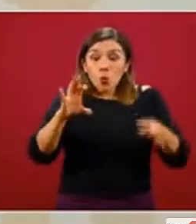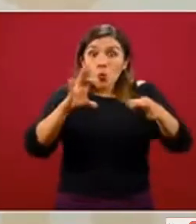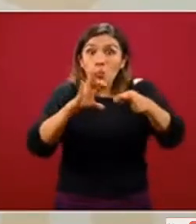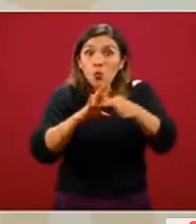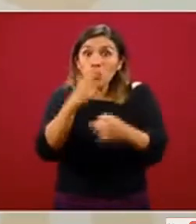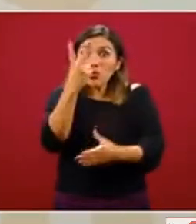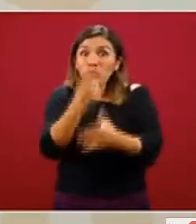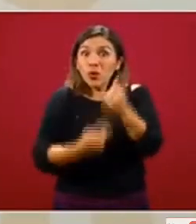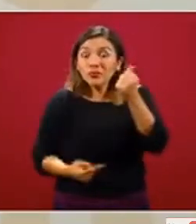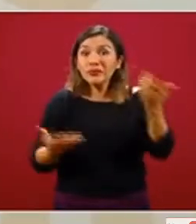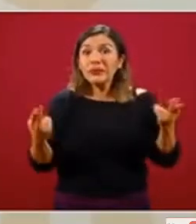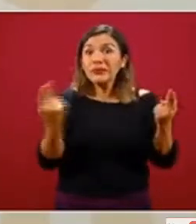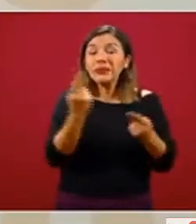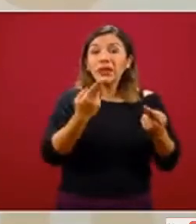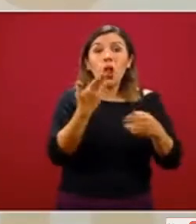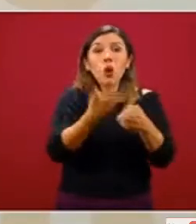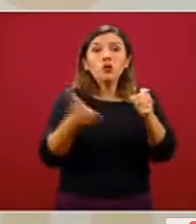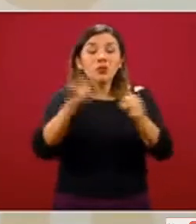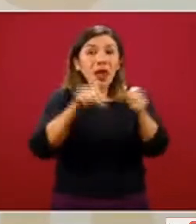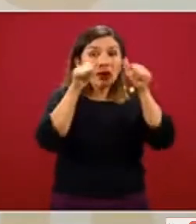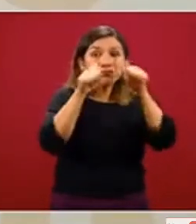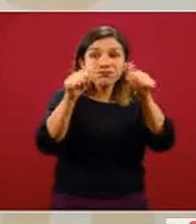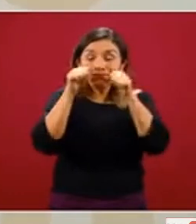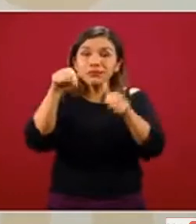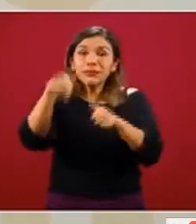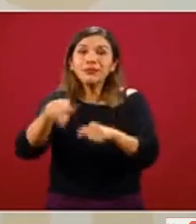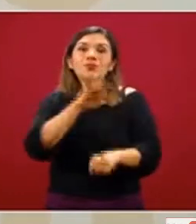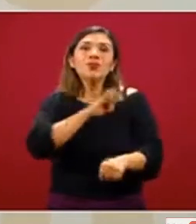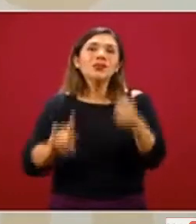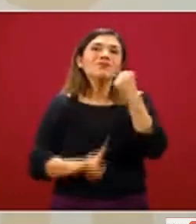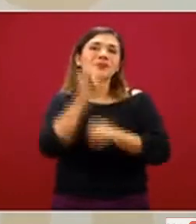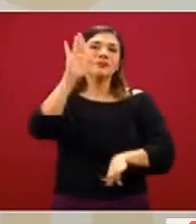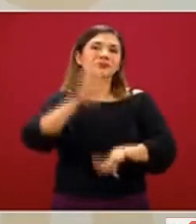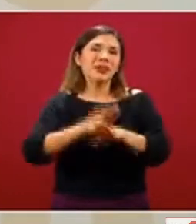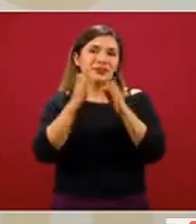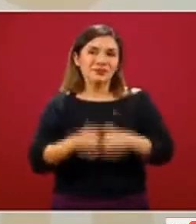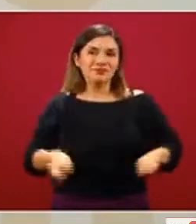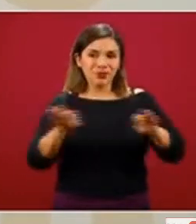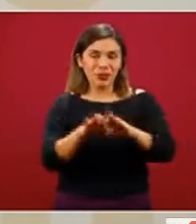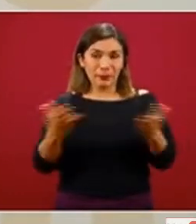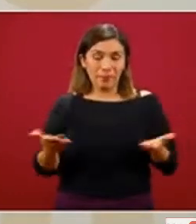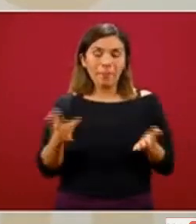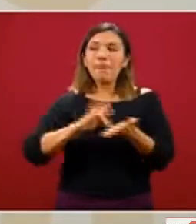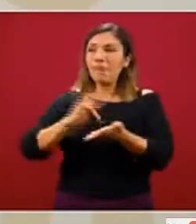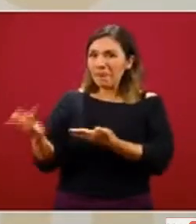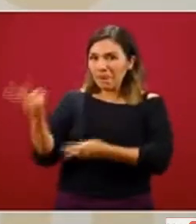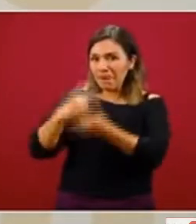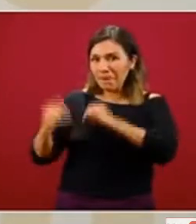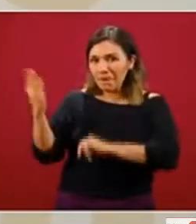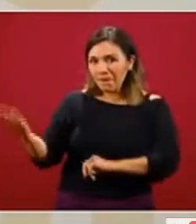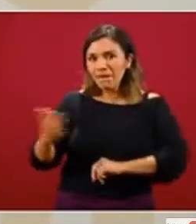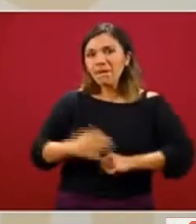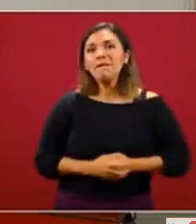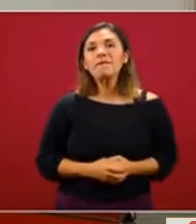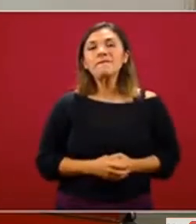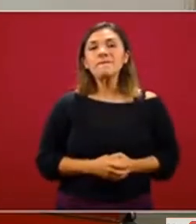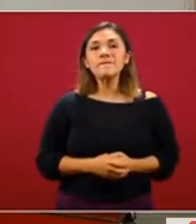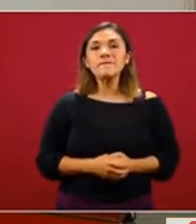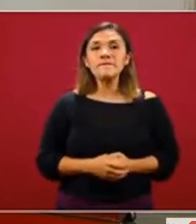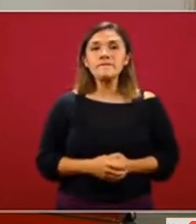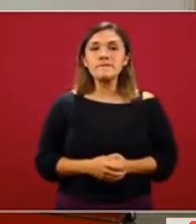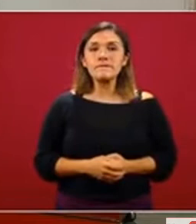las necesidades de atención hospitalaria, eso puede ser un reto importante. Gracias, doctor López Ridaura, bienvenido. Muchas gracias